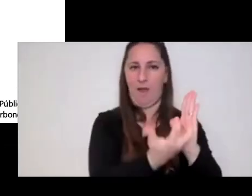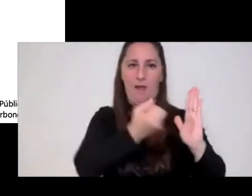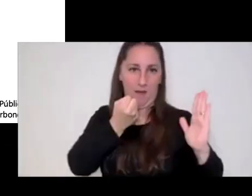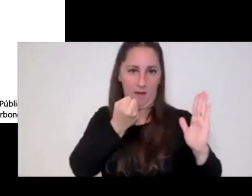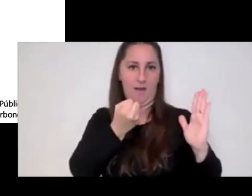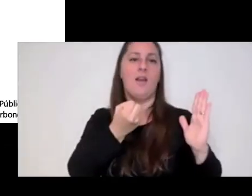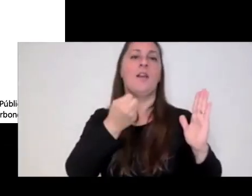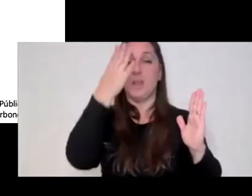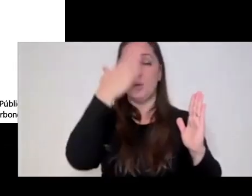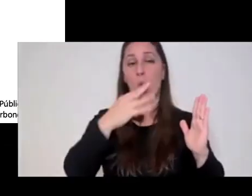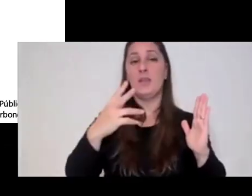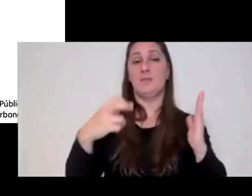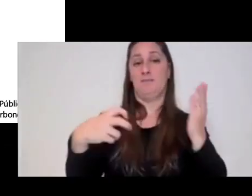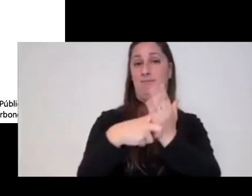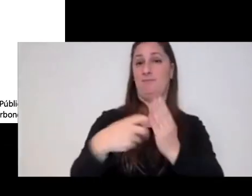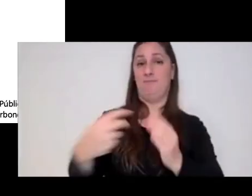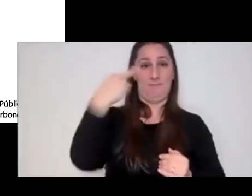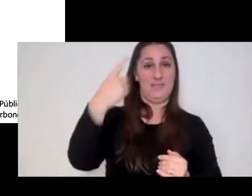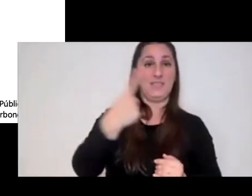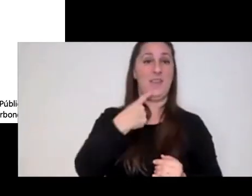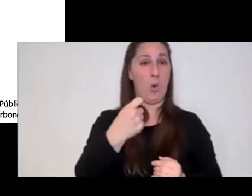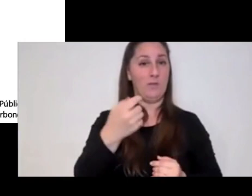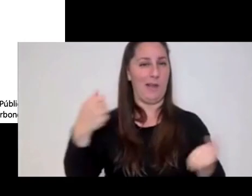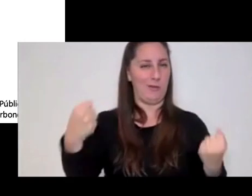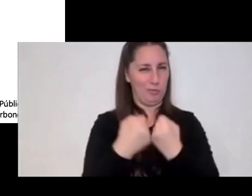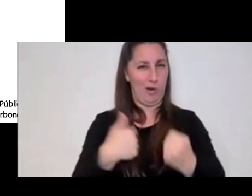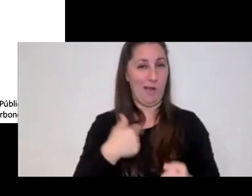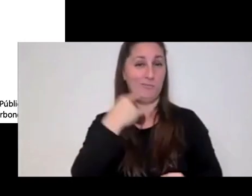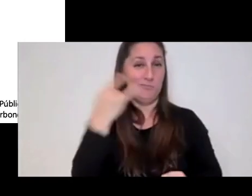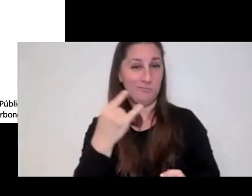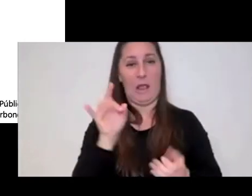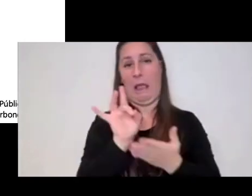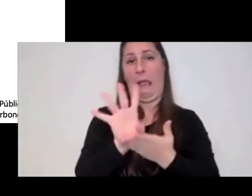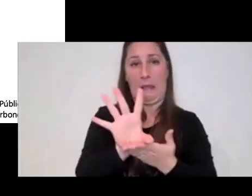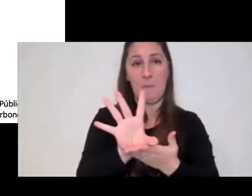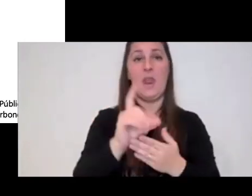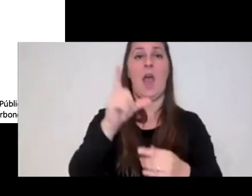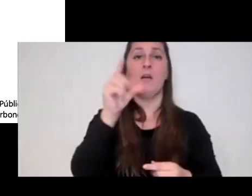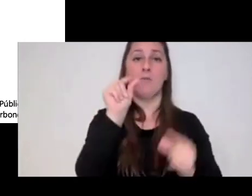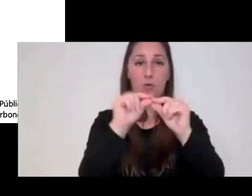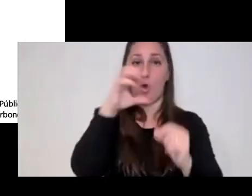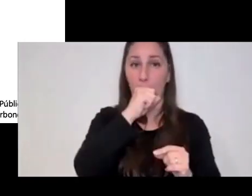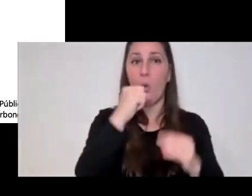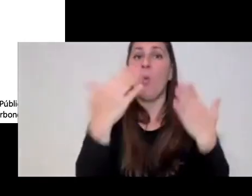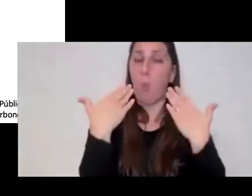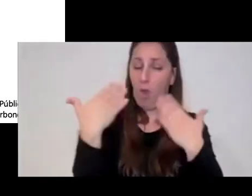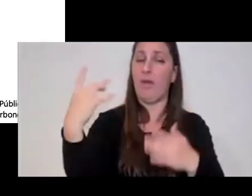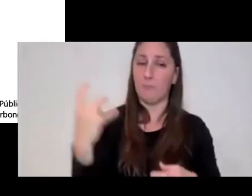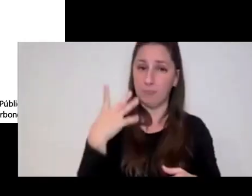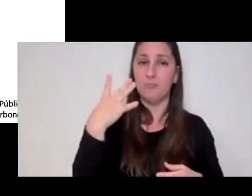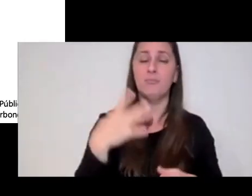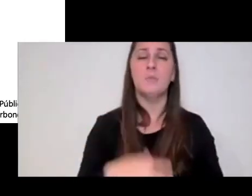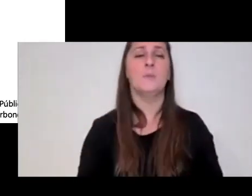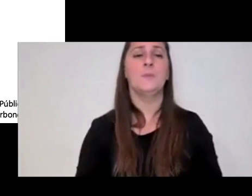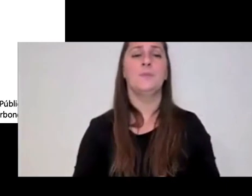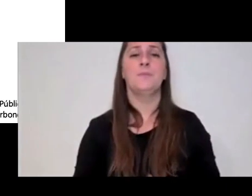lo verifica, cosa que ahora lo vamos a ver, y le elimina el COPI, cosa que la autoridad fiscal siempre tiene esa potestad, bueno, acá no se